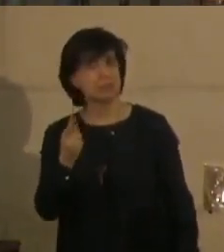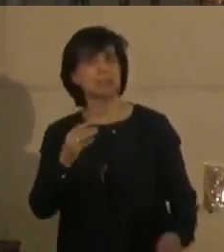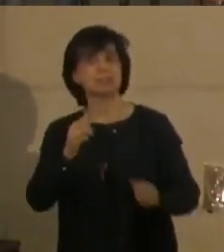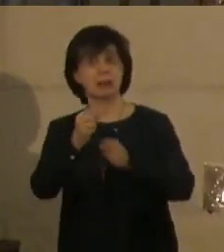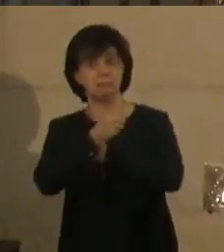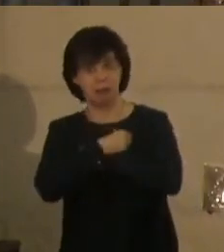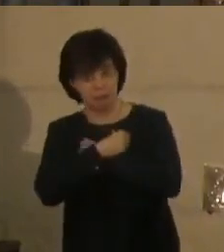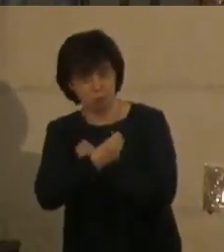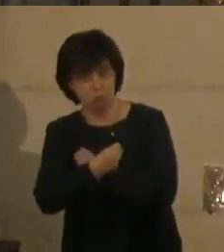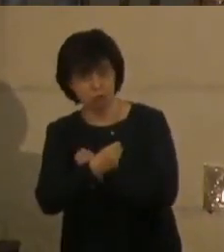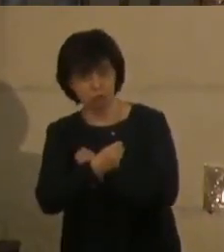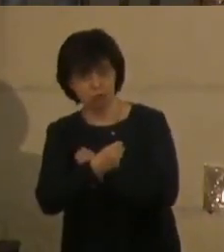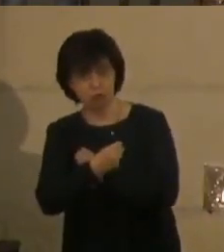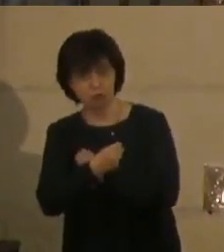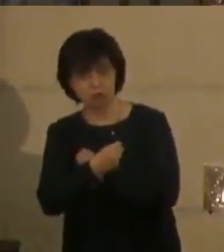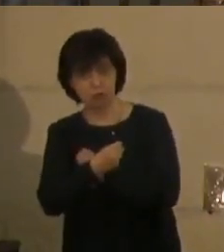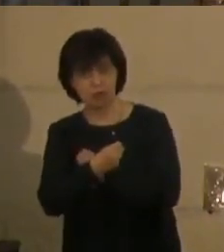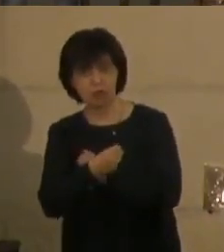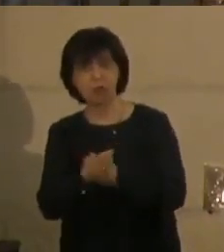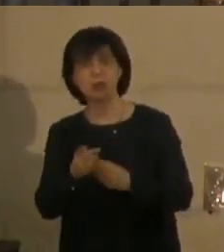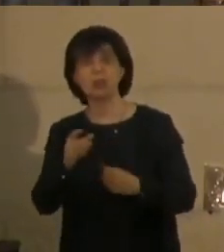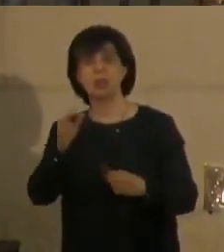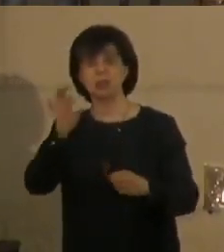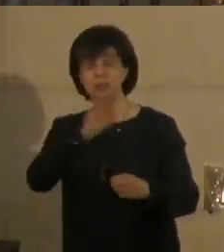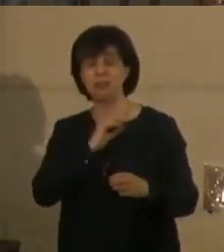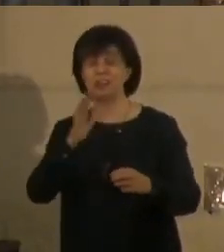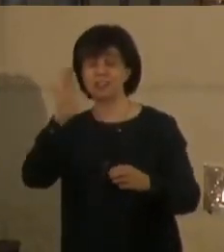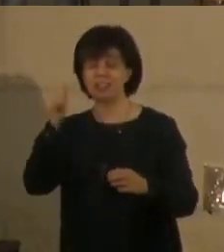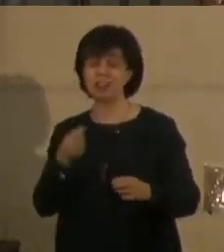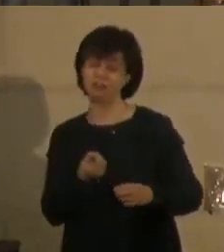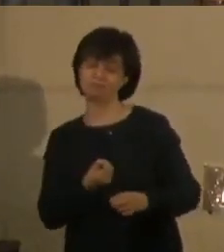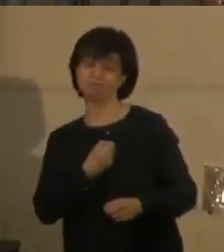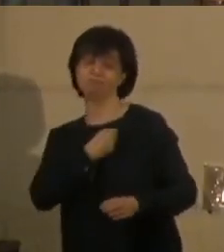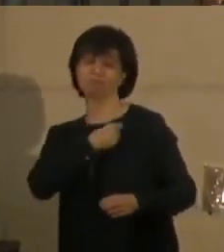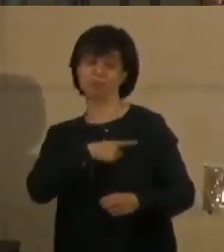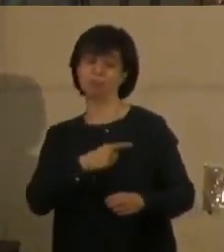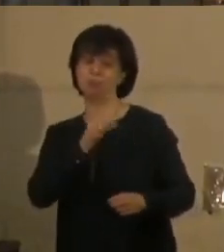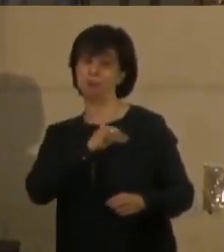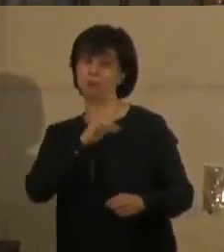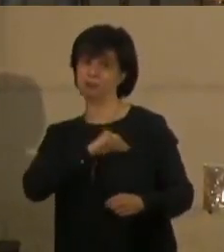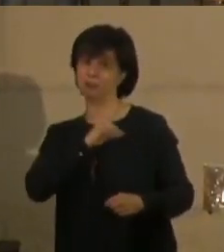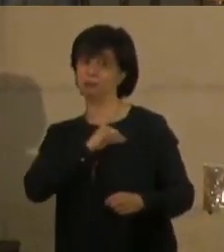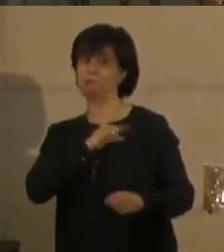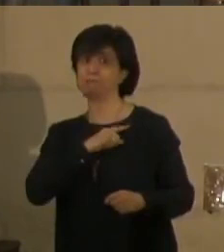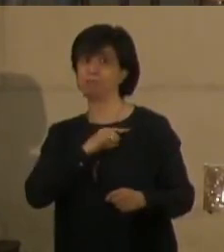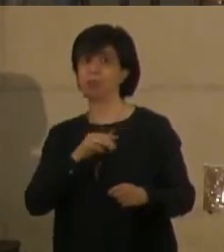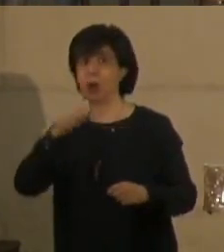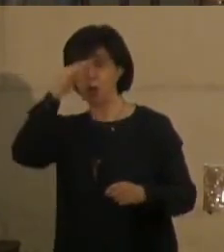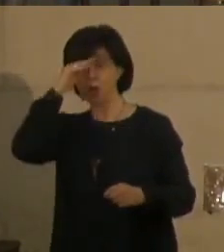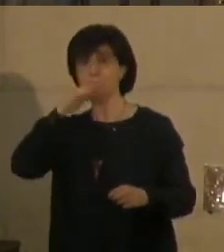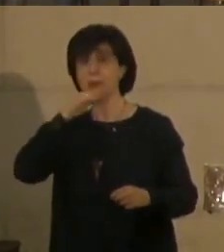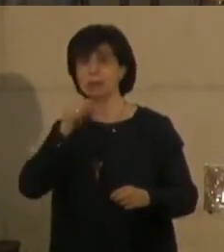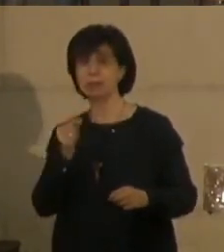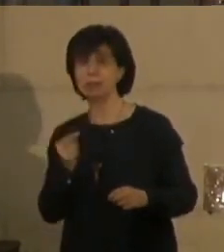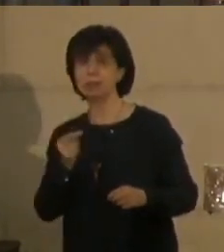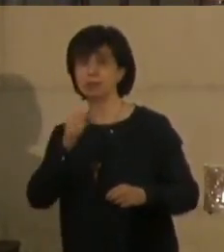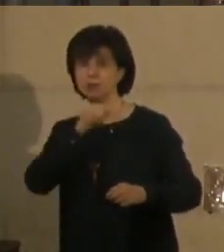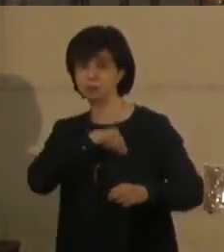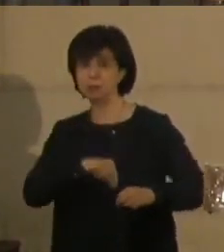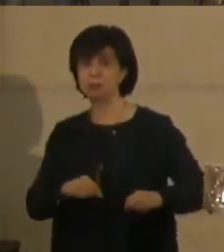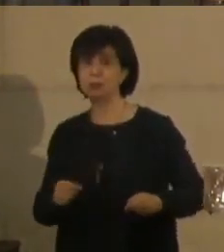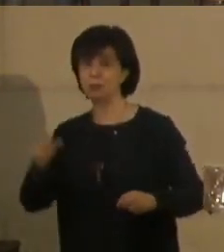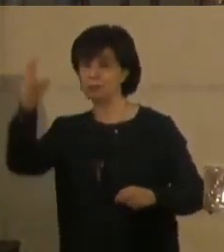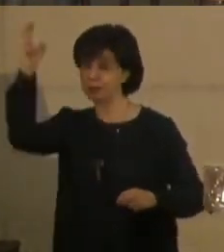amamos, el Señor estará en nosotros. Él, el Padre y el Espíritu vendrán a